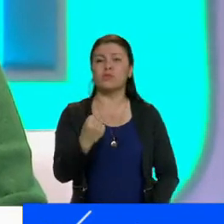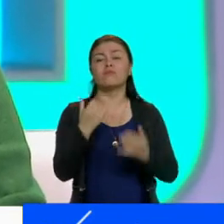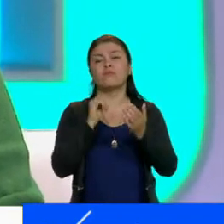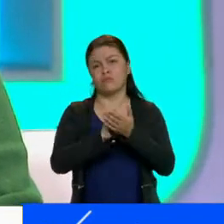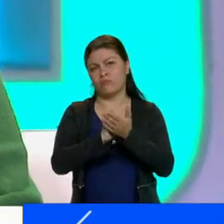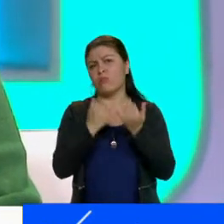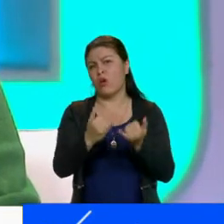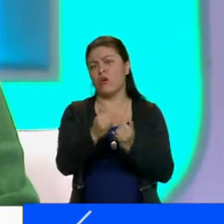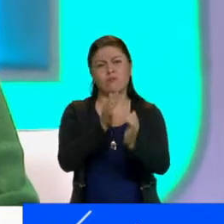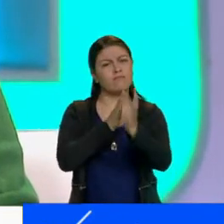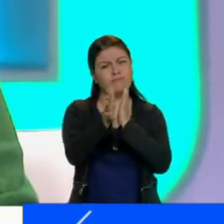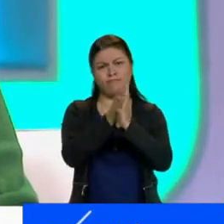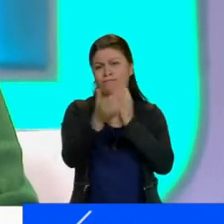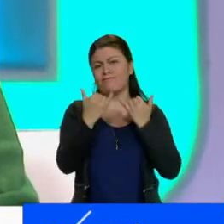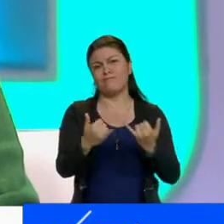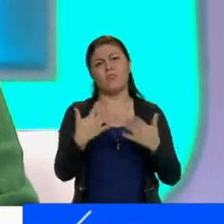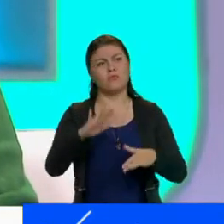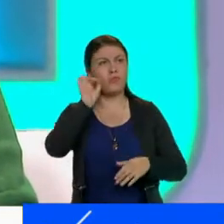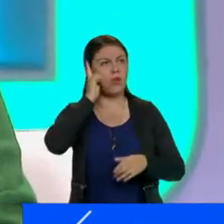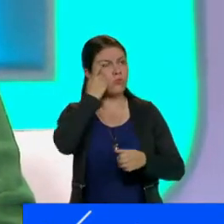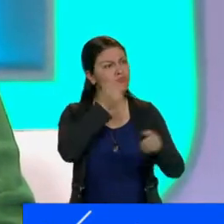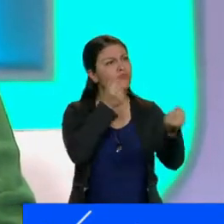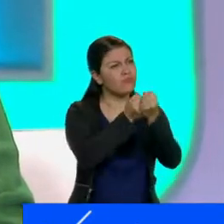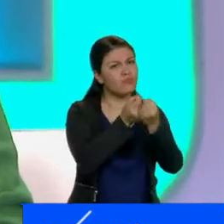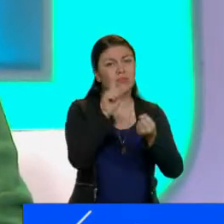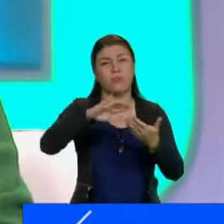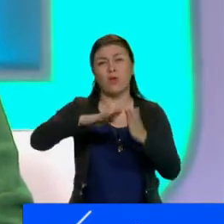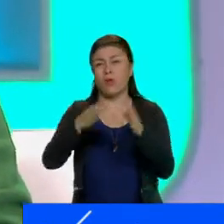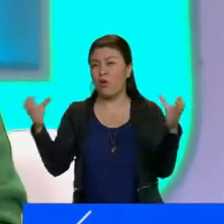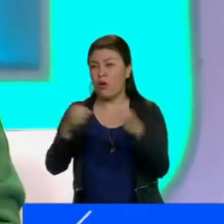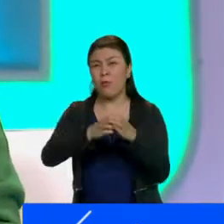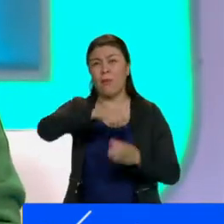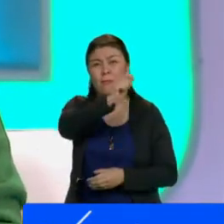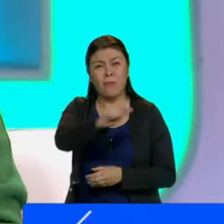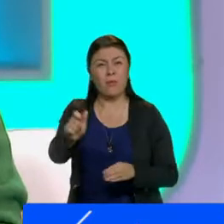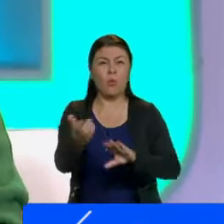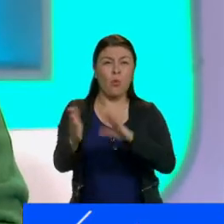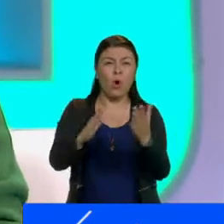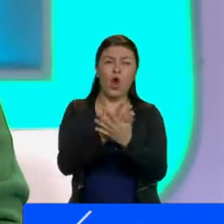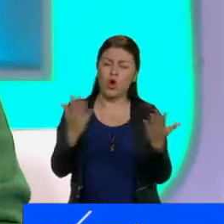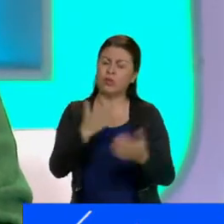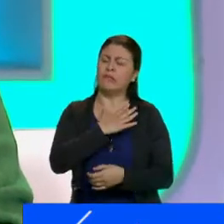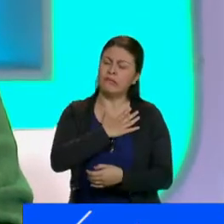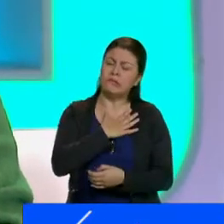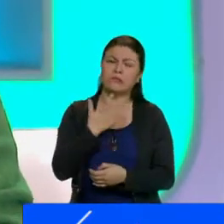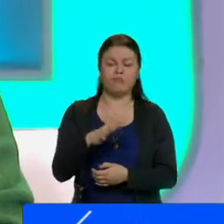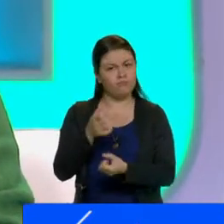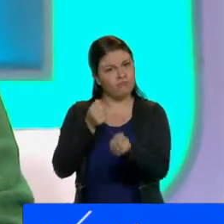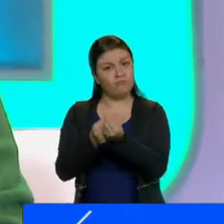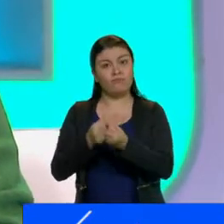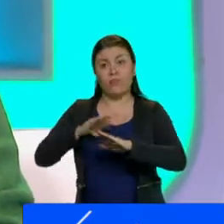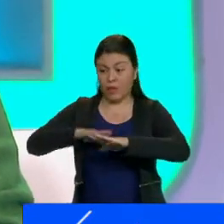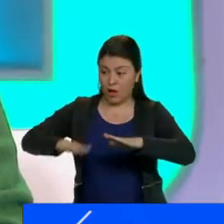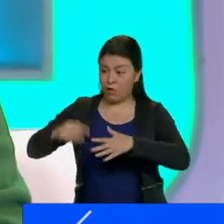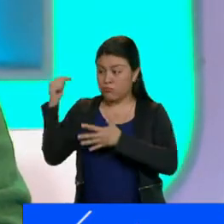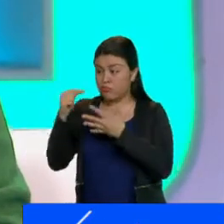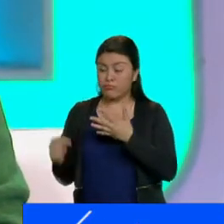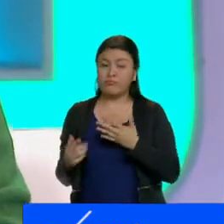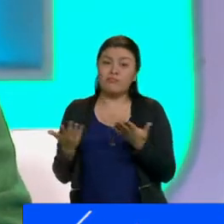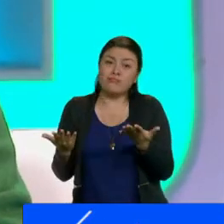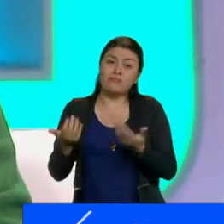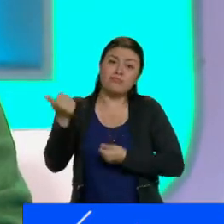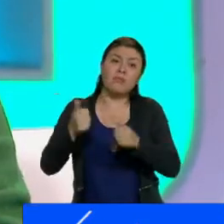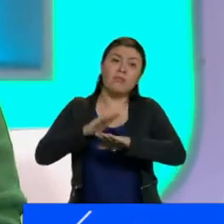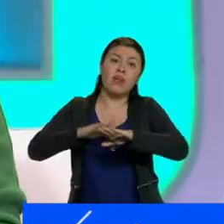manifestar toda nuestra solidaridad al gobierno y principalmente a las comunidades que han sido las más afectadas. Las causas son muy diferentes, ¿no? Hay causas